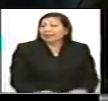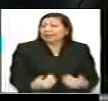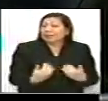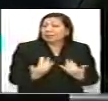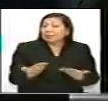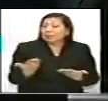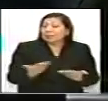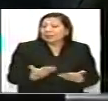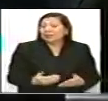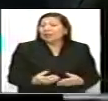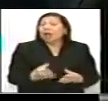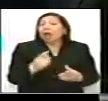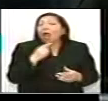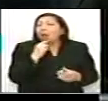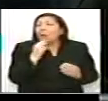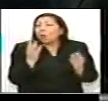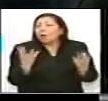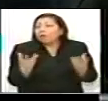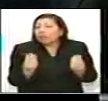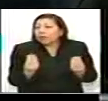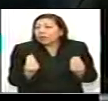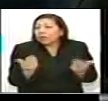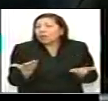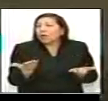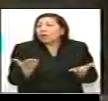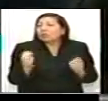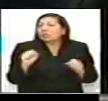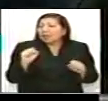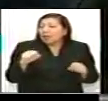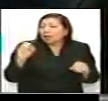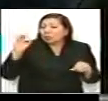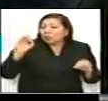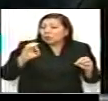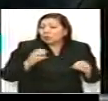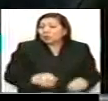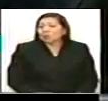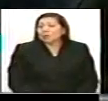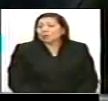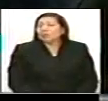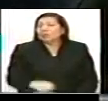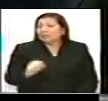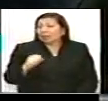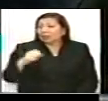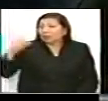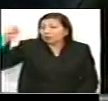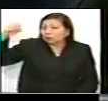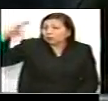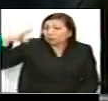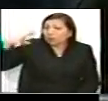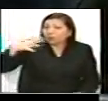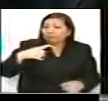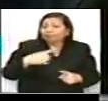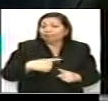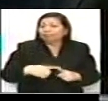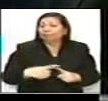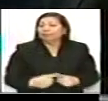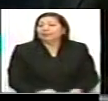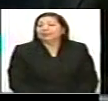allá, la humedad, si hay lluvia o no, si hay sol o no, etcétera, ¿no?